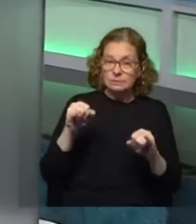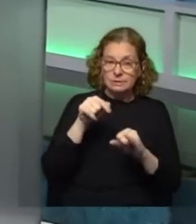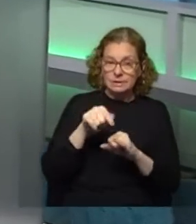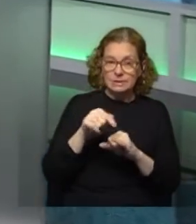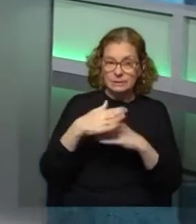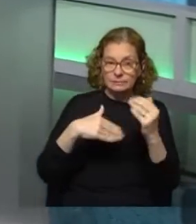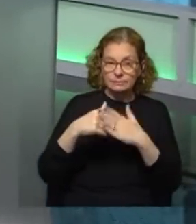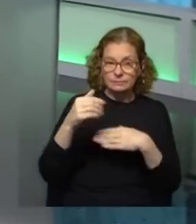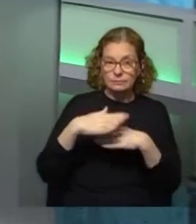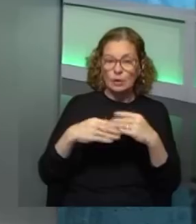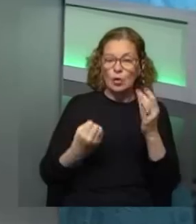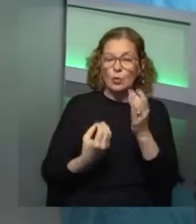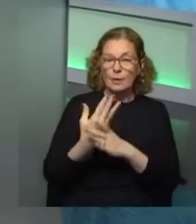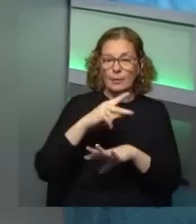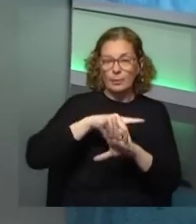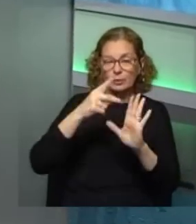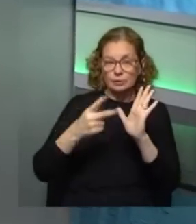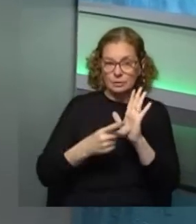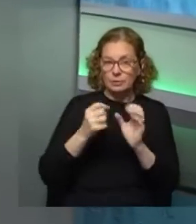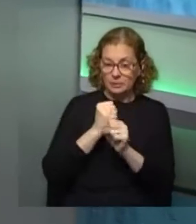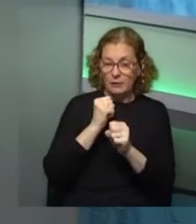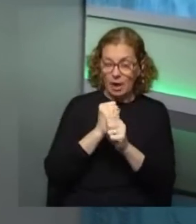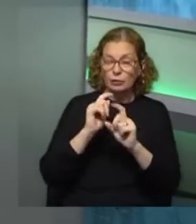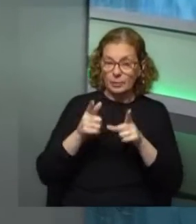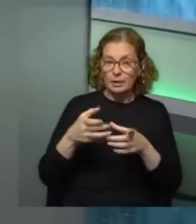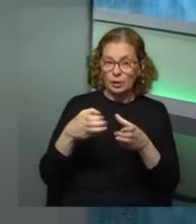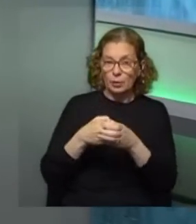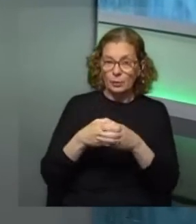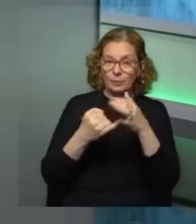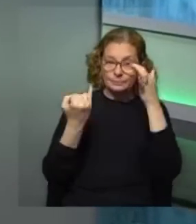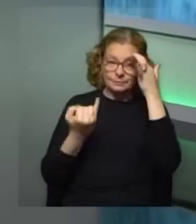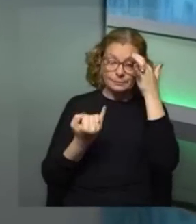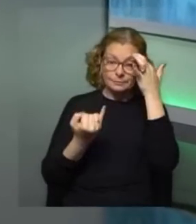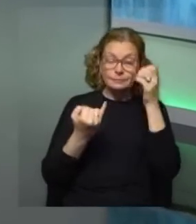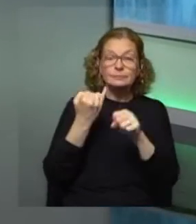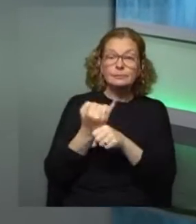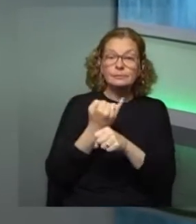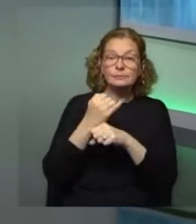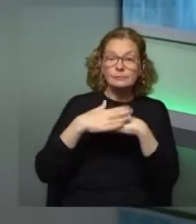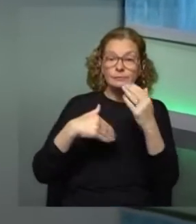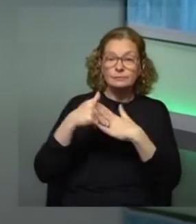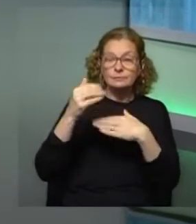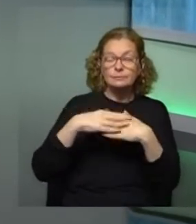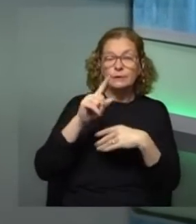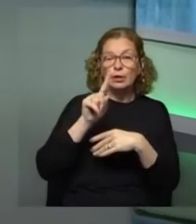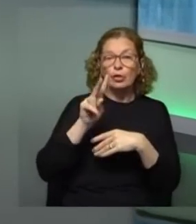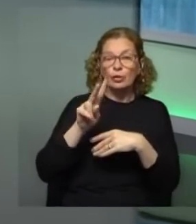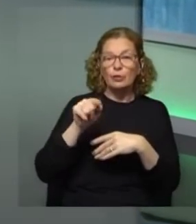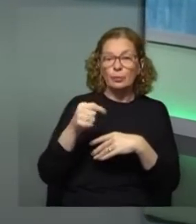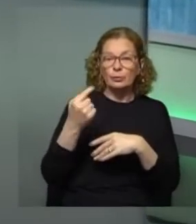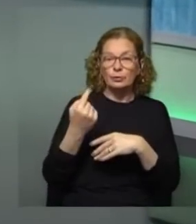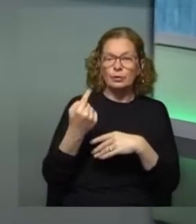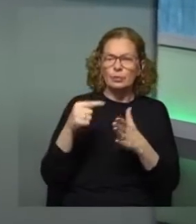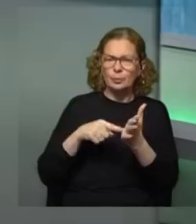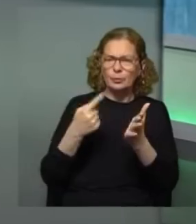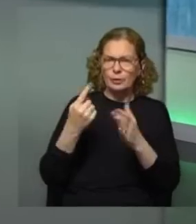esa obra habrá nuevos proyectos que van a generar actividades en el sector la industria de la construcción tuvo un crecimiento de 12 puntos porcentuales